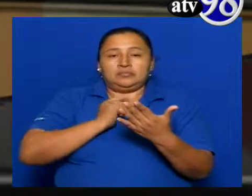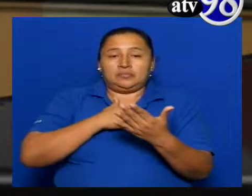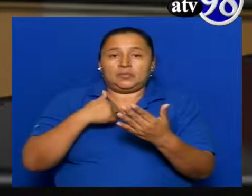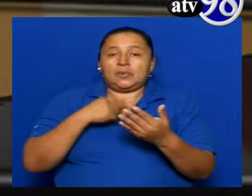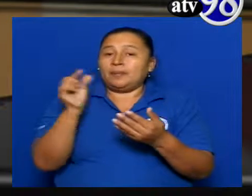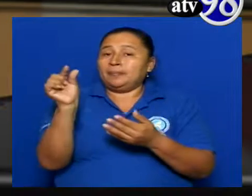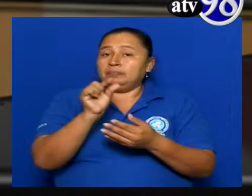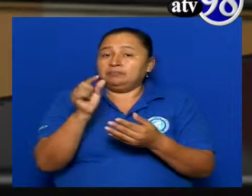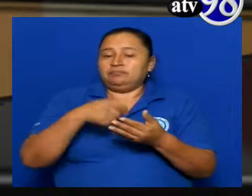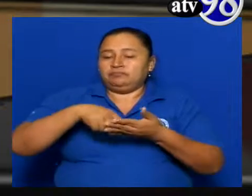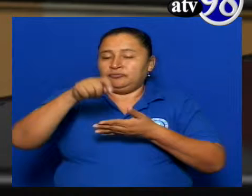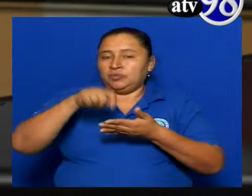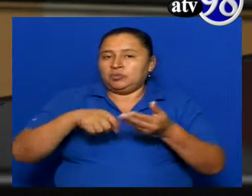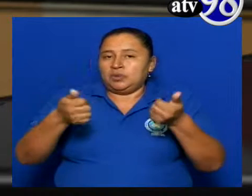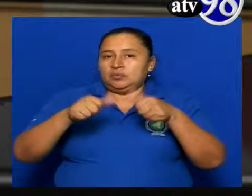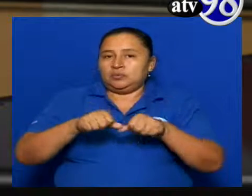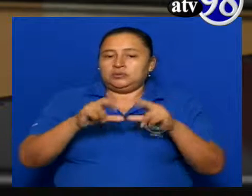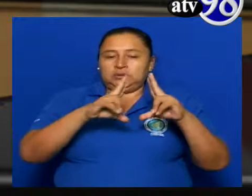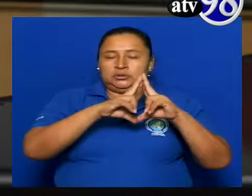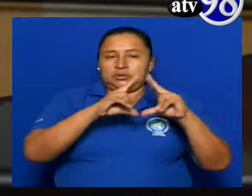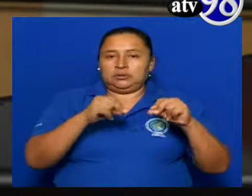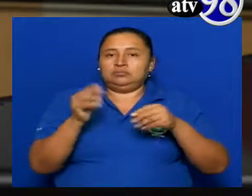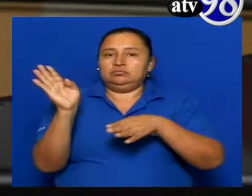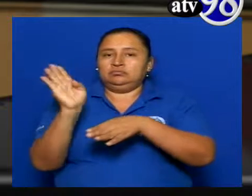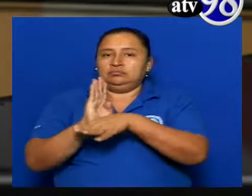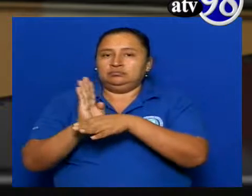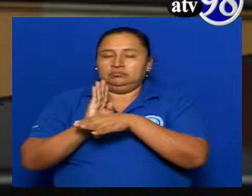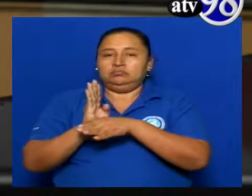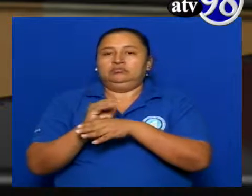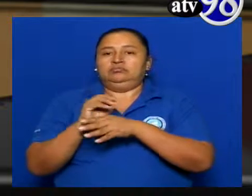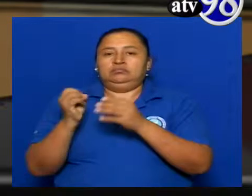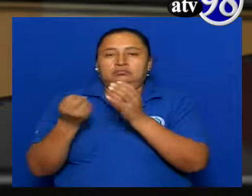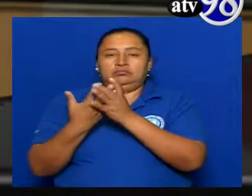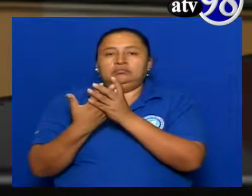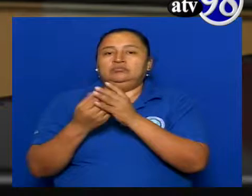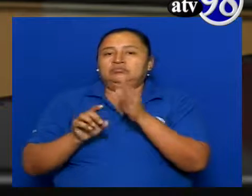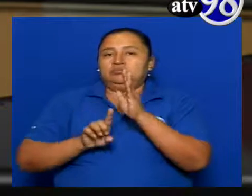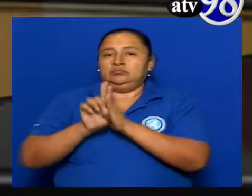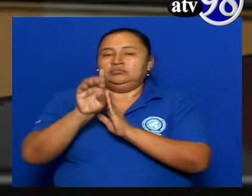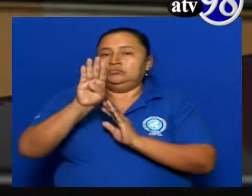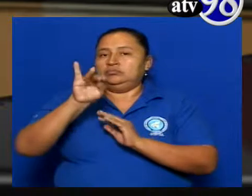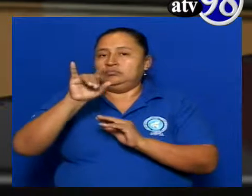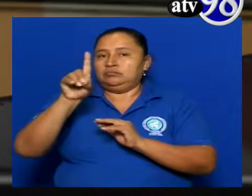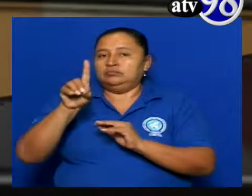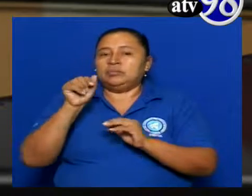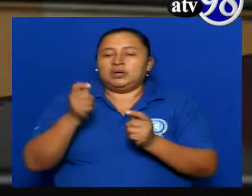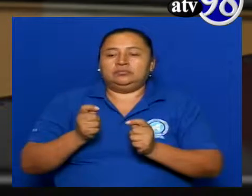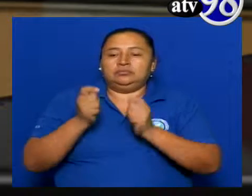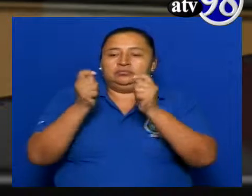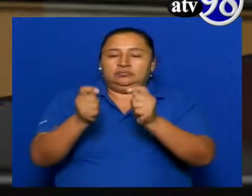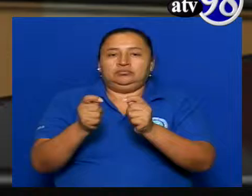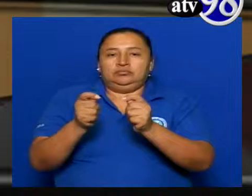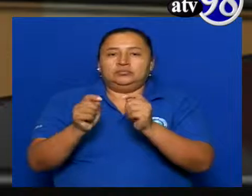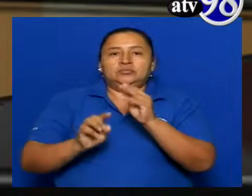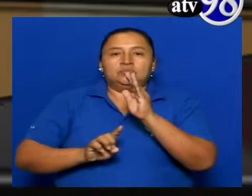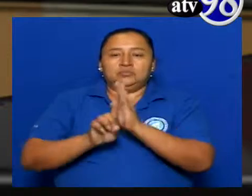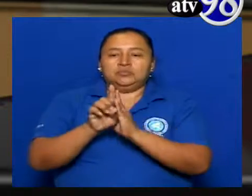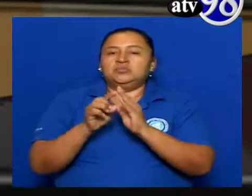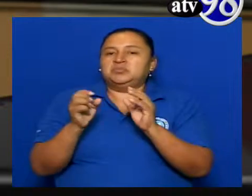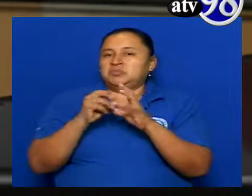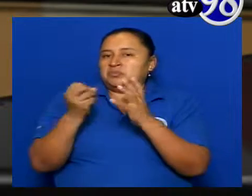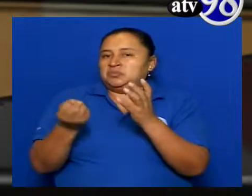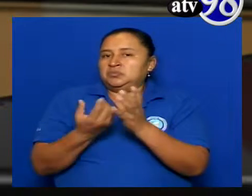de préstamo suscrito entre Nicaragua y el Banco Interamericano de Desarrollo para financiar el programa de integración